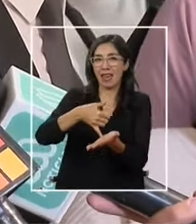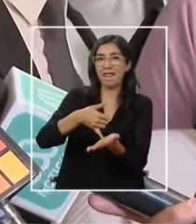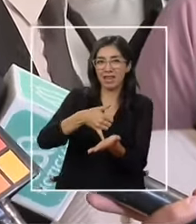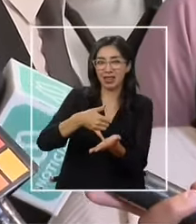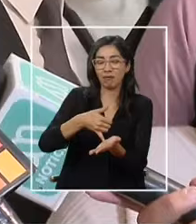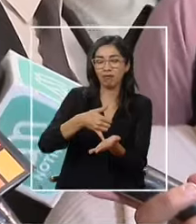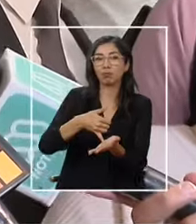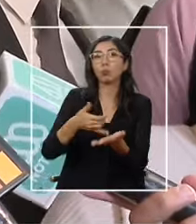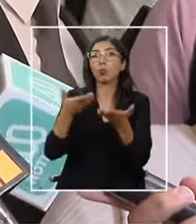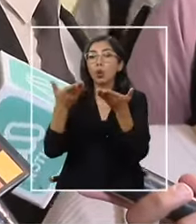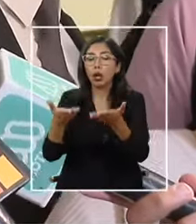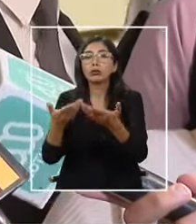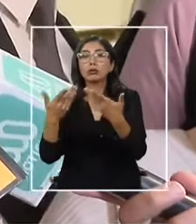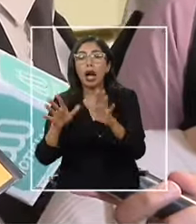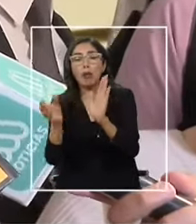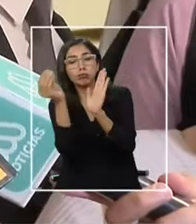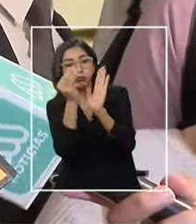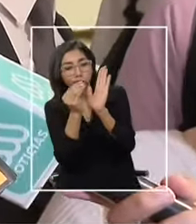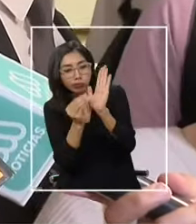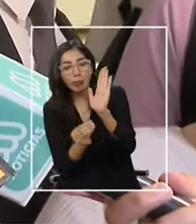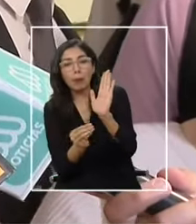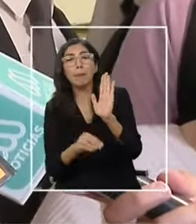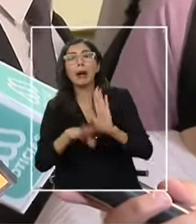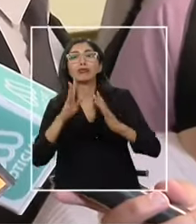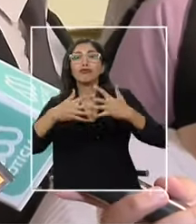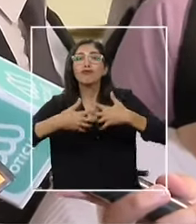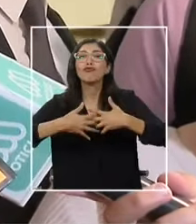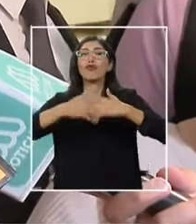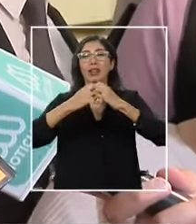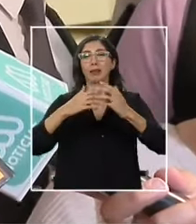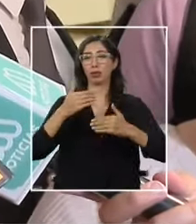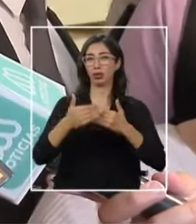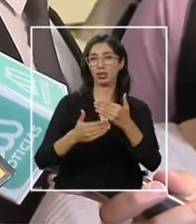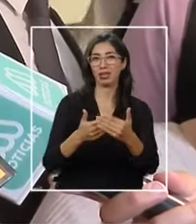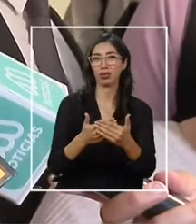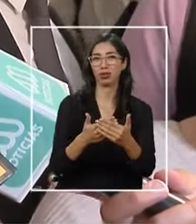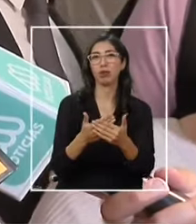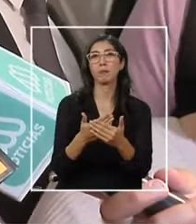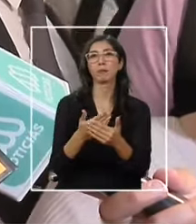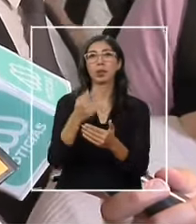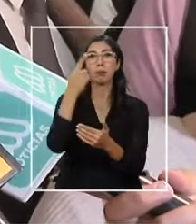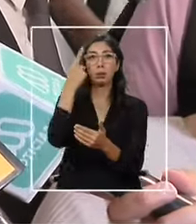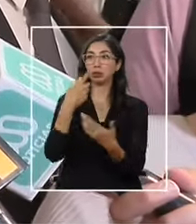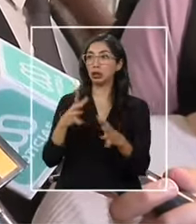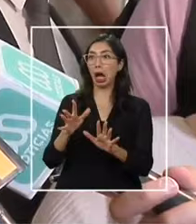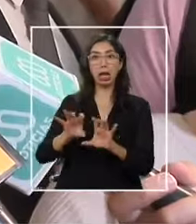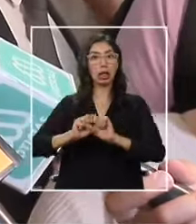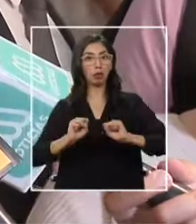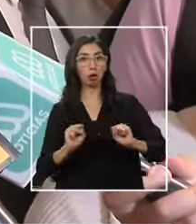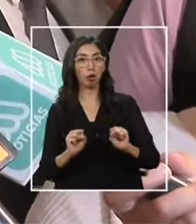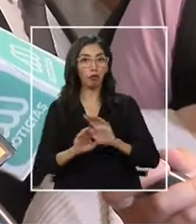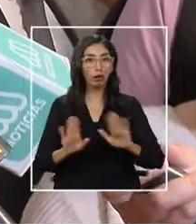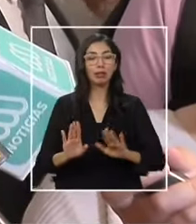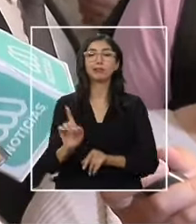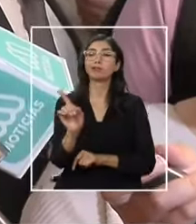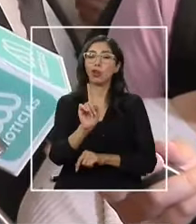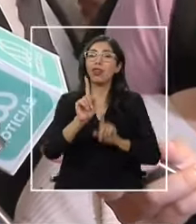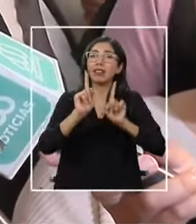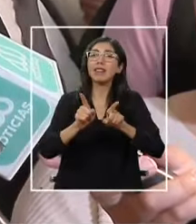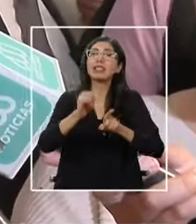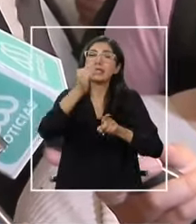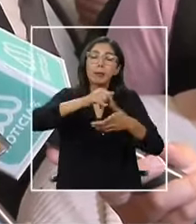Se tomaron una serie de definiciones para fortalecer esos procesos, pero no es algo que se hace y se da por concluido. Está